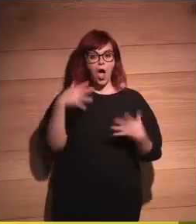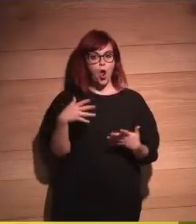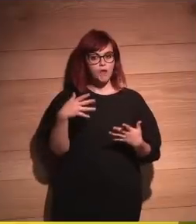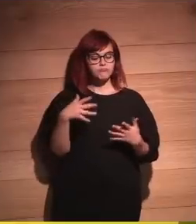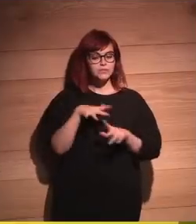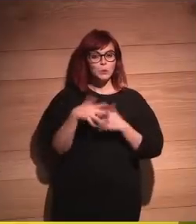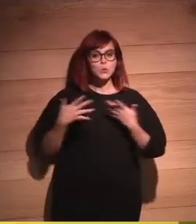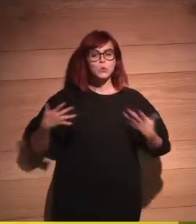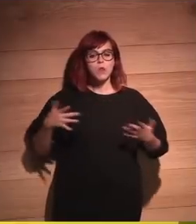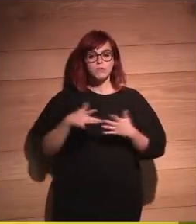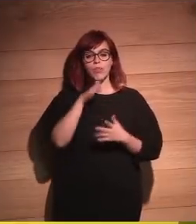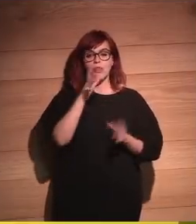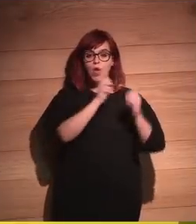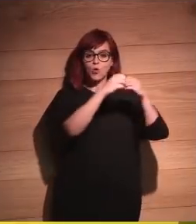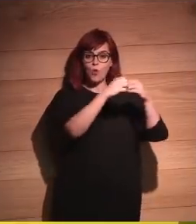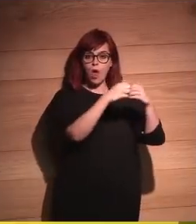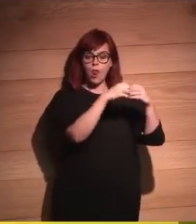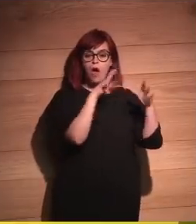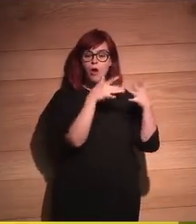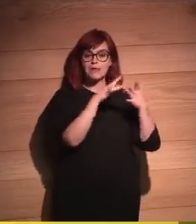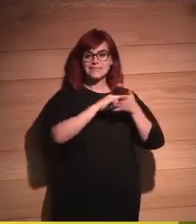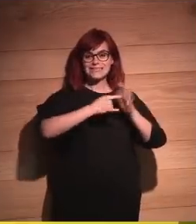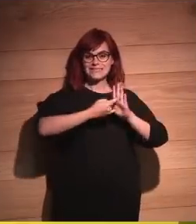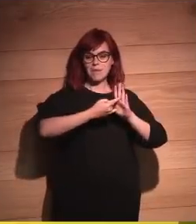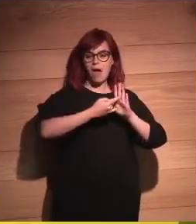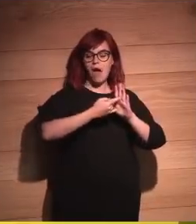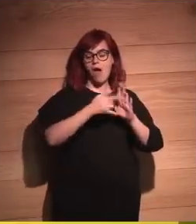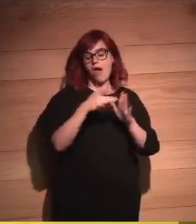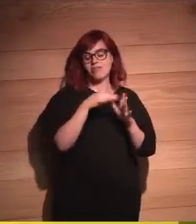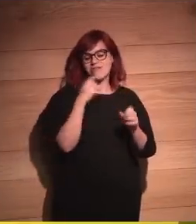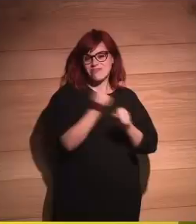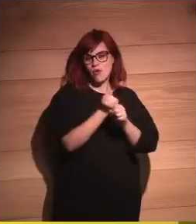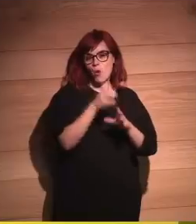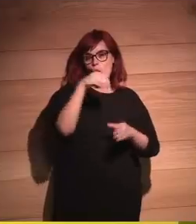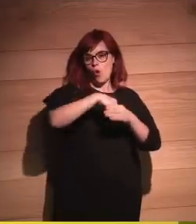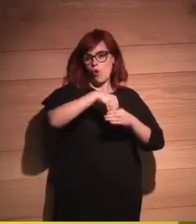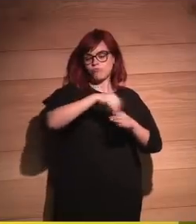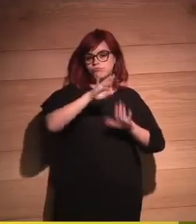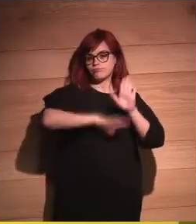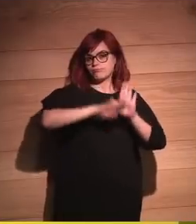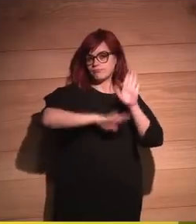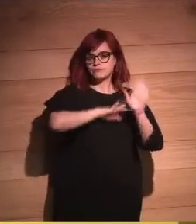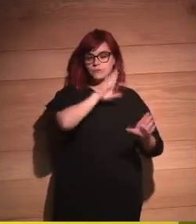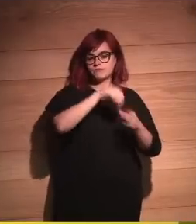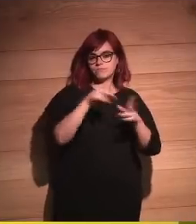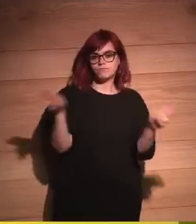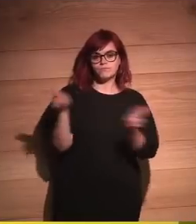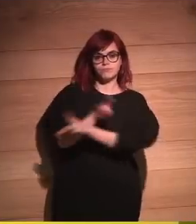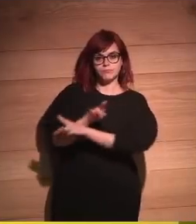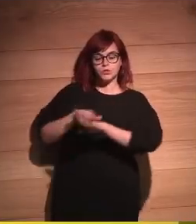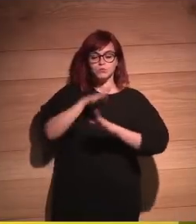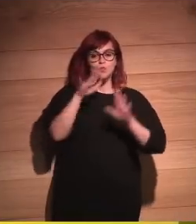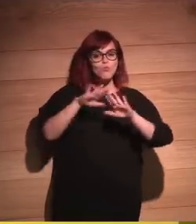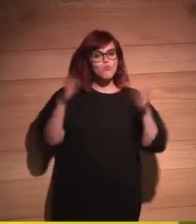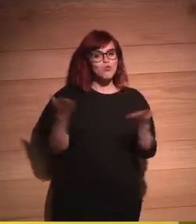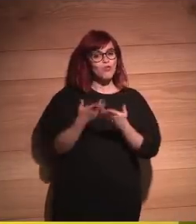hace es que se le dice a Google que deje de vender el sistema operativo, ¿no? Bueno, es sorprendente, desde luego es un mundo muy